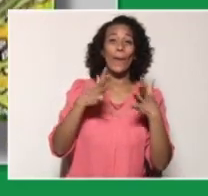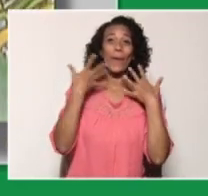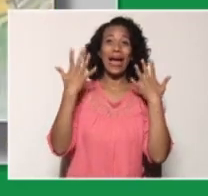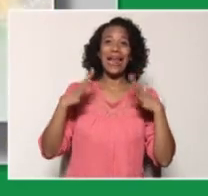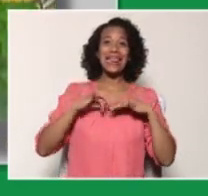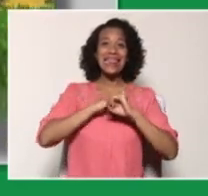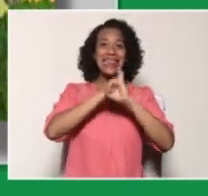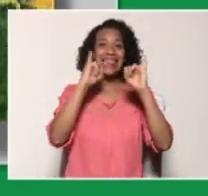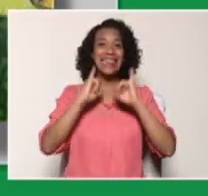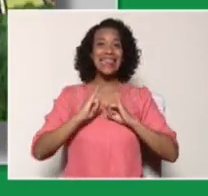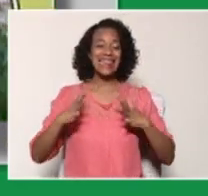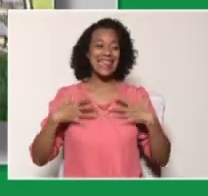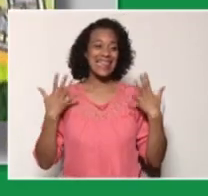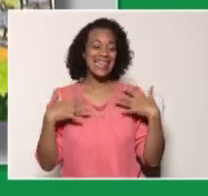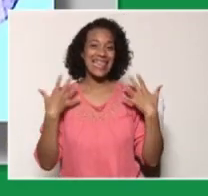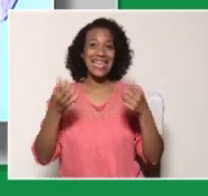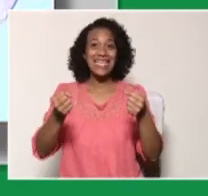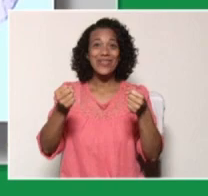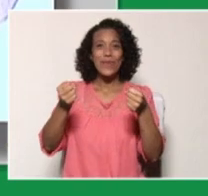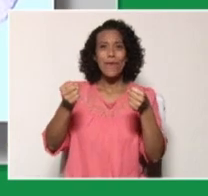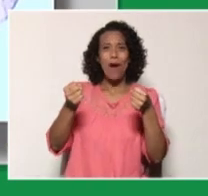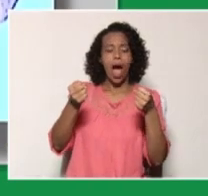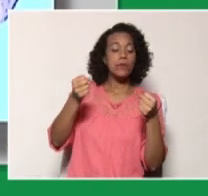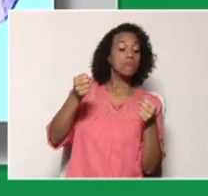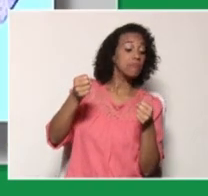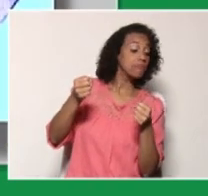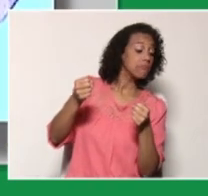¡Qué divertido!